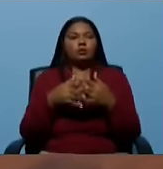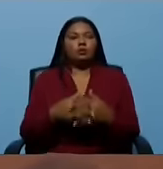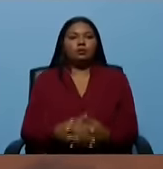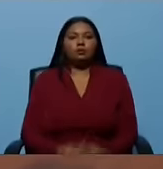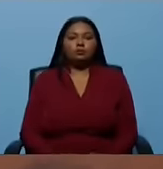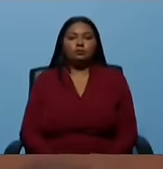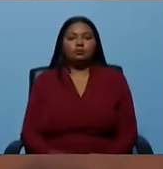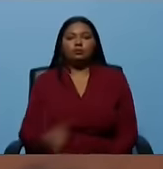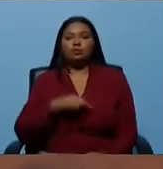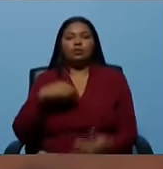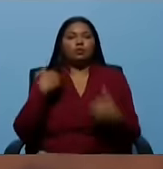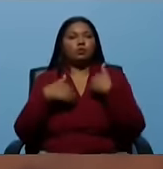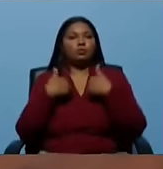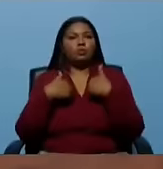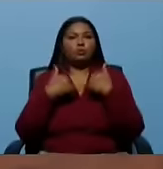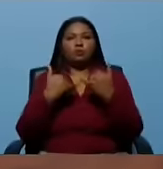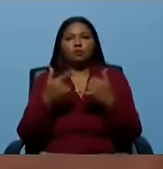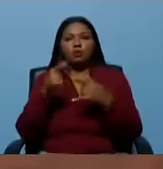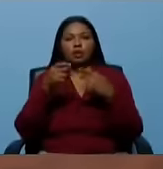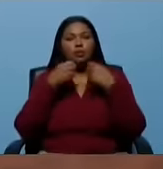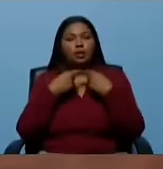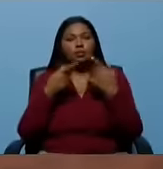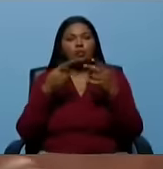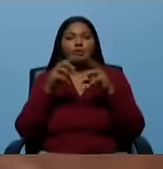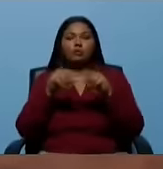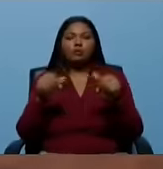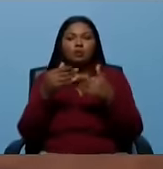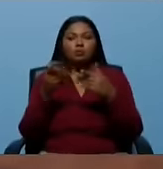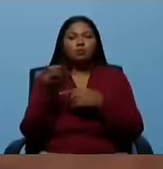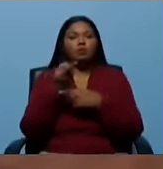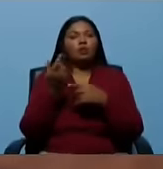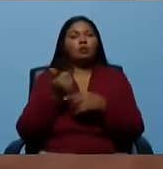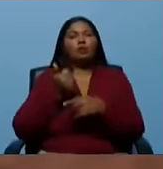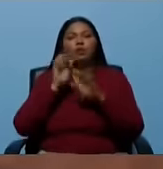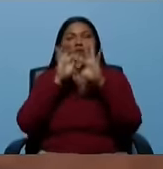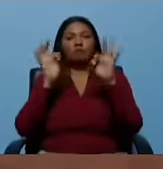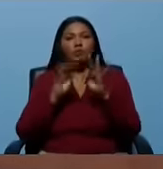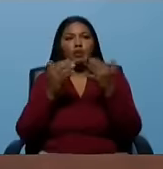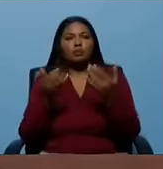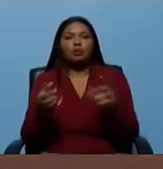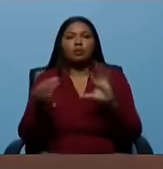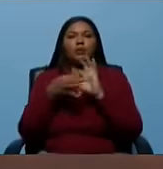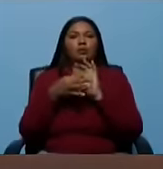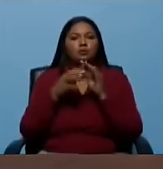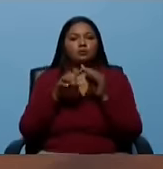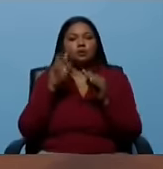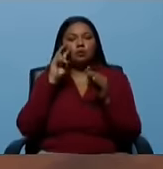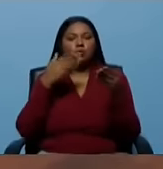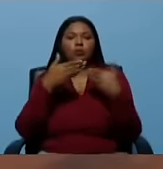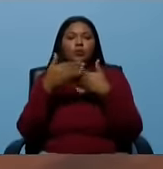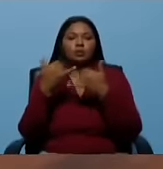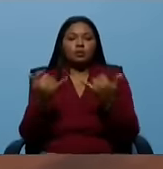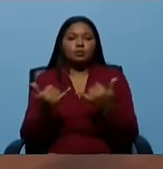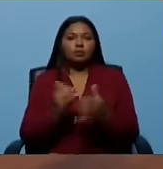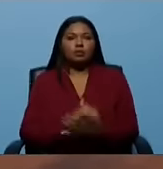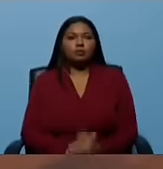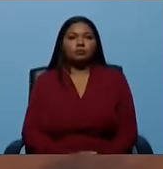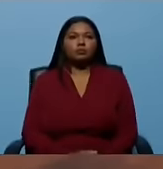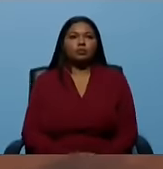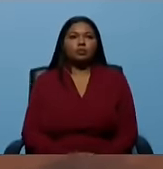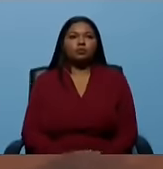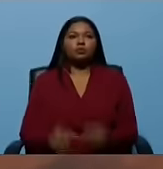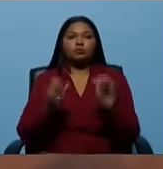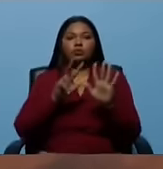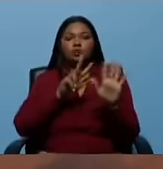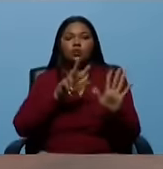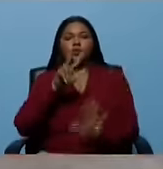desespero de de de estar perdiendo territorio Busca cualquier alternativa para anclarse no Entonces vamos a estar conversando sobre eso 11:38 minutos de